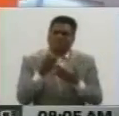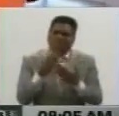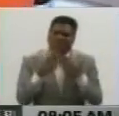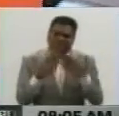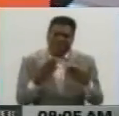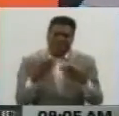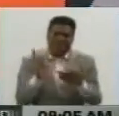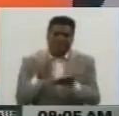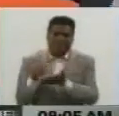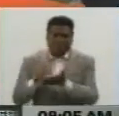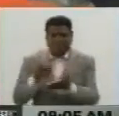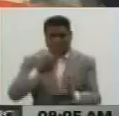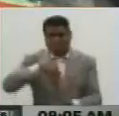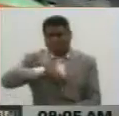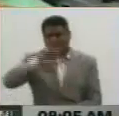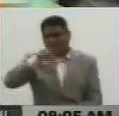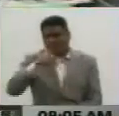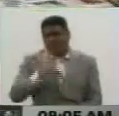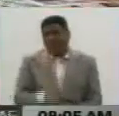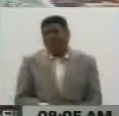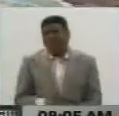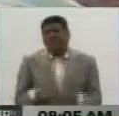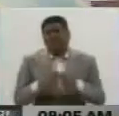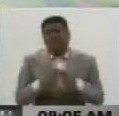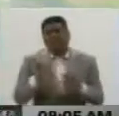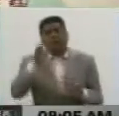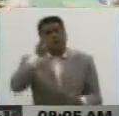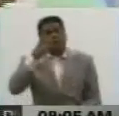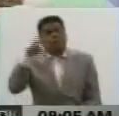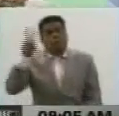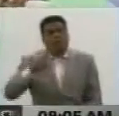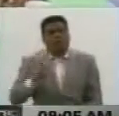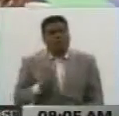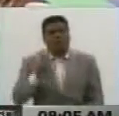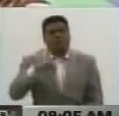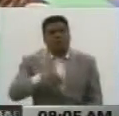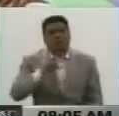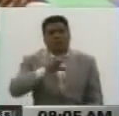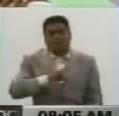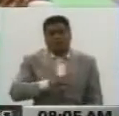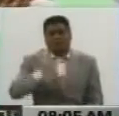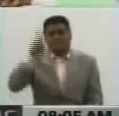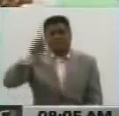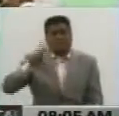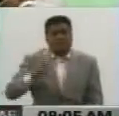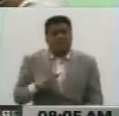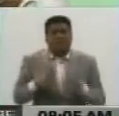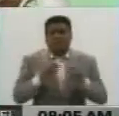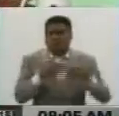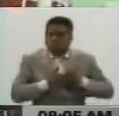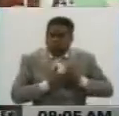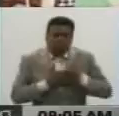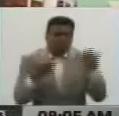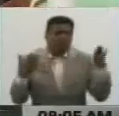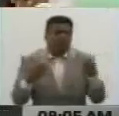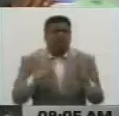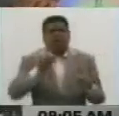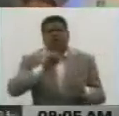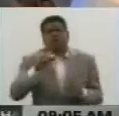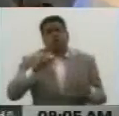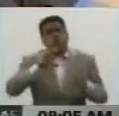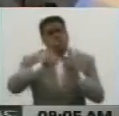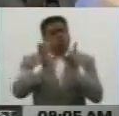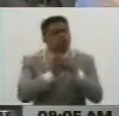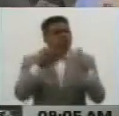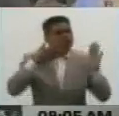además atendiendo todas esas inquietudes del pueblo venezolano, porque como decía Barry, este es un país que si bien goza con todos estos minerales, no tenemos la cultura de conocer qué